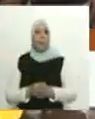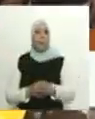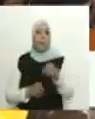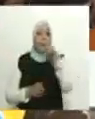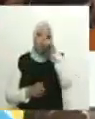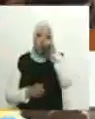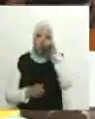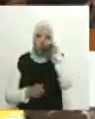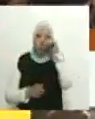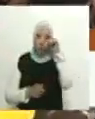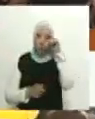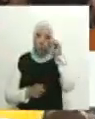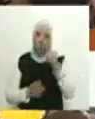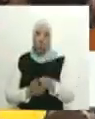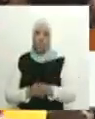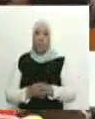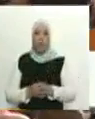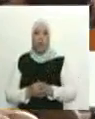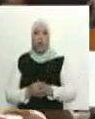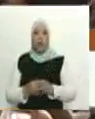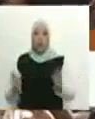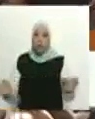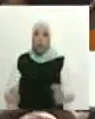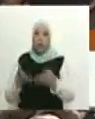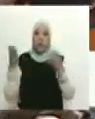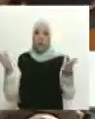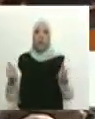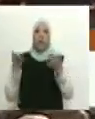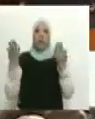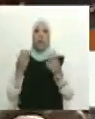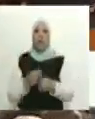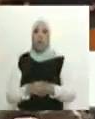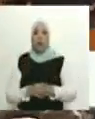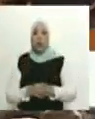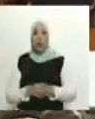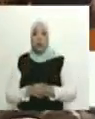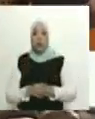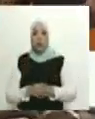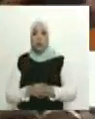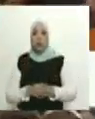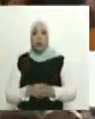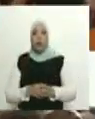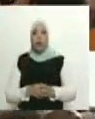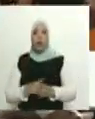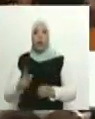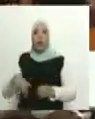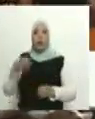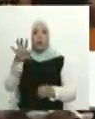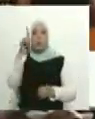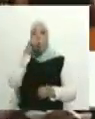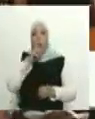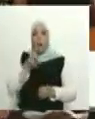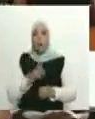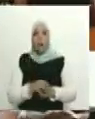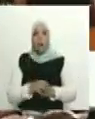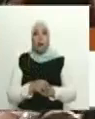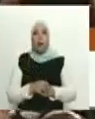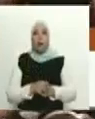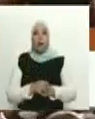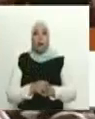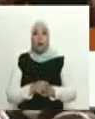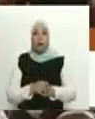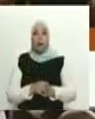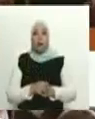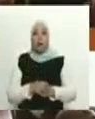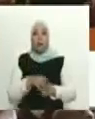pidieron bombardeos, promovieron golpes de Estado. Mañana se cumplen 5 años del intento de